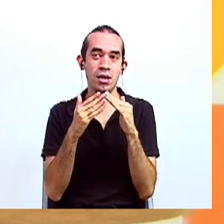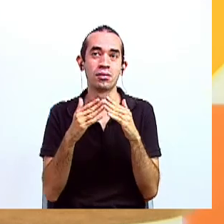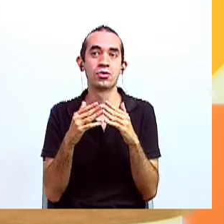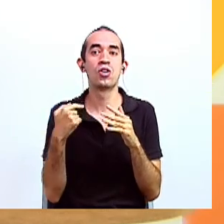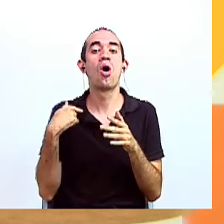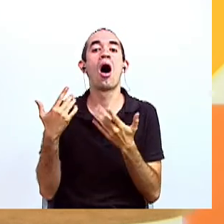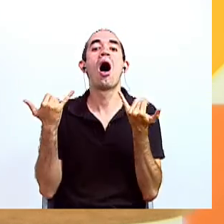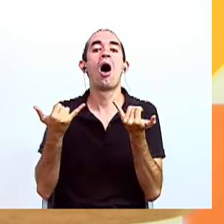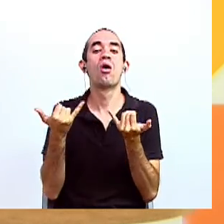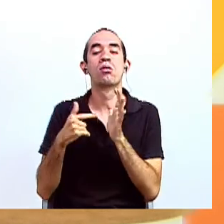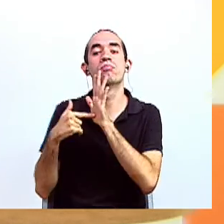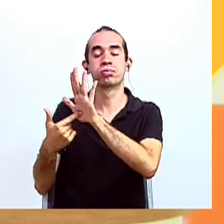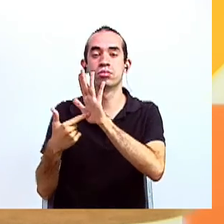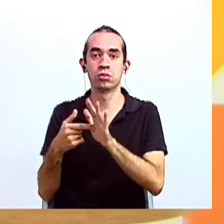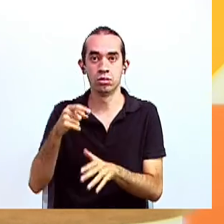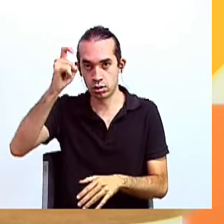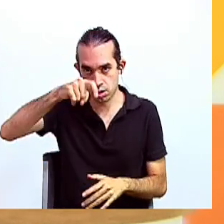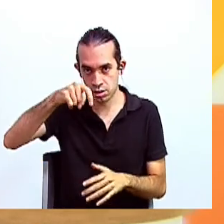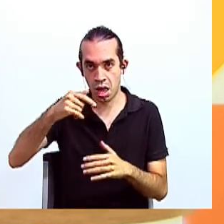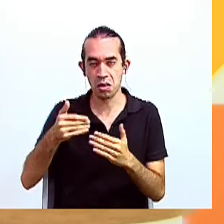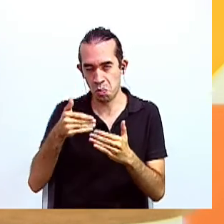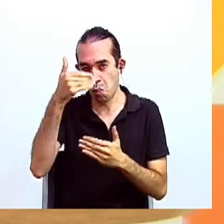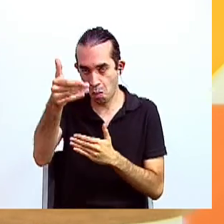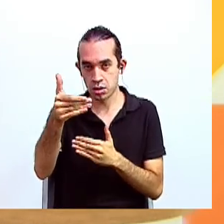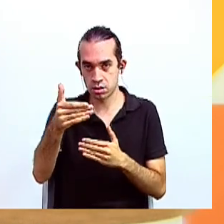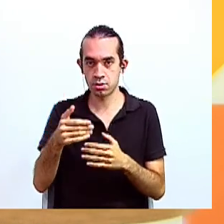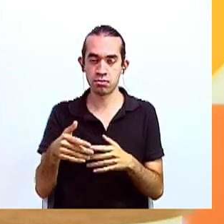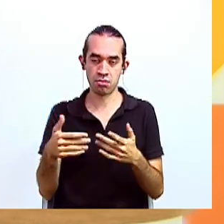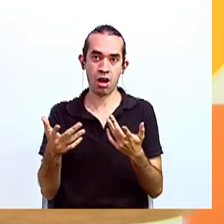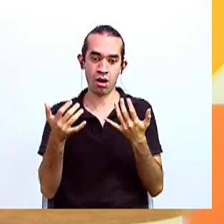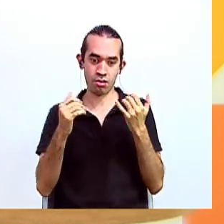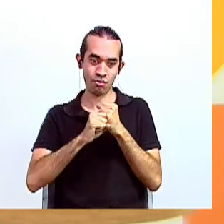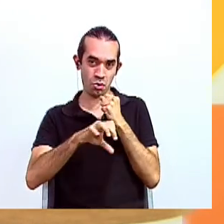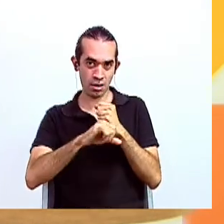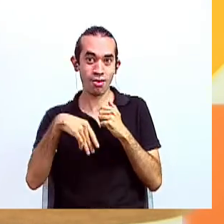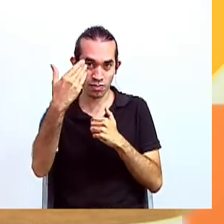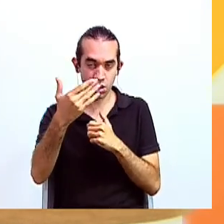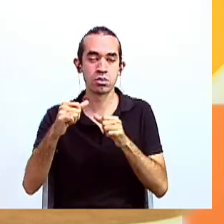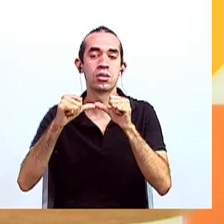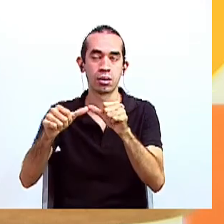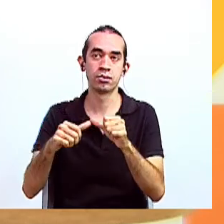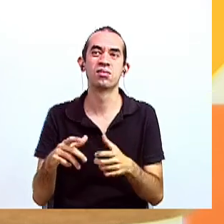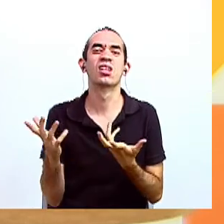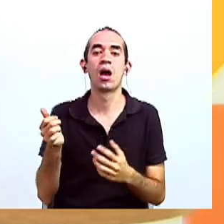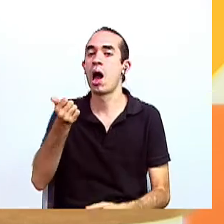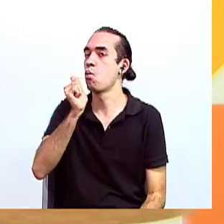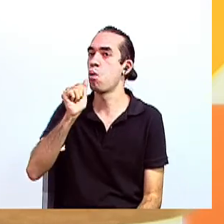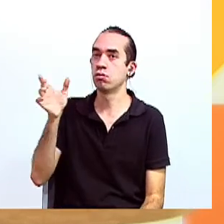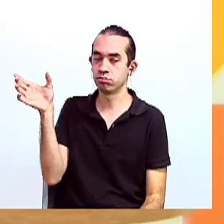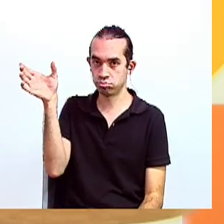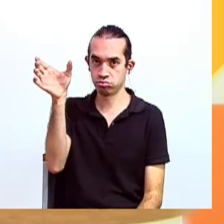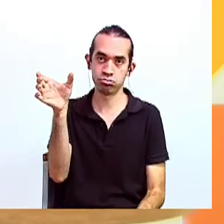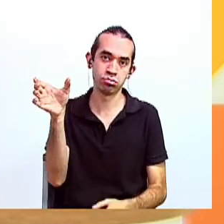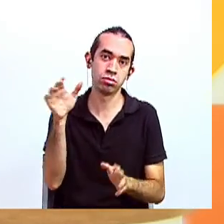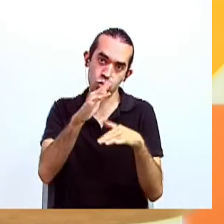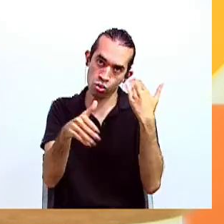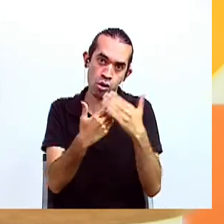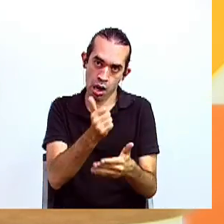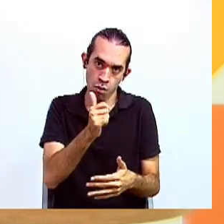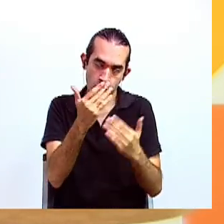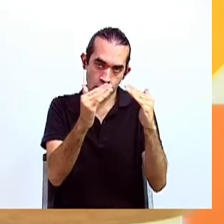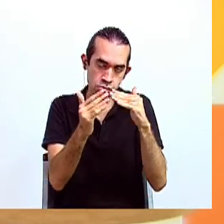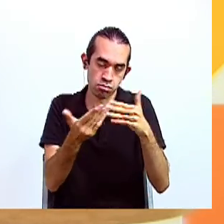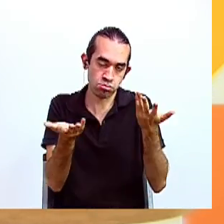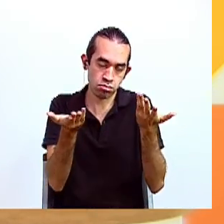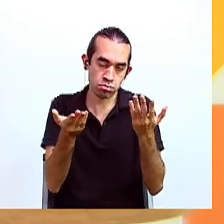les voy a mostrar porque los ocuparemos ahorita después del próximo corte. Tenemos agua, todos tenemos agua en nuestra casa.